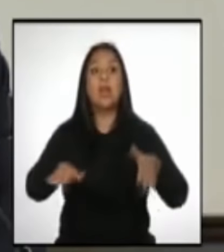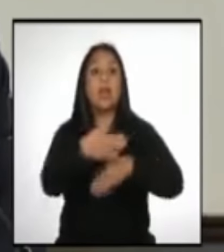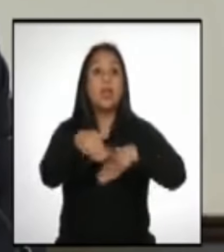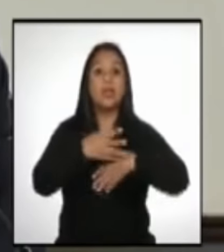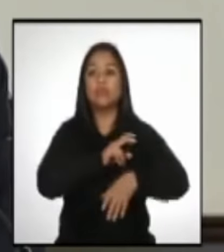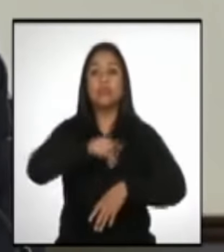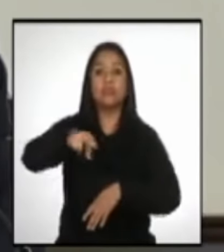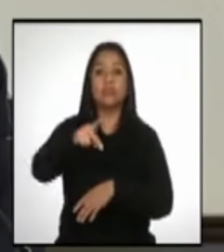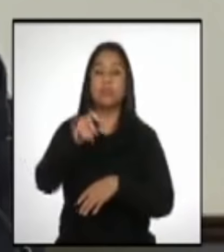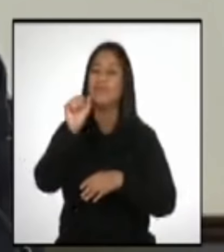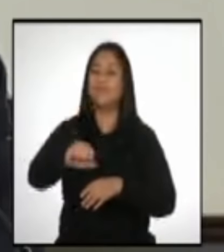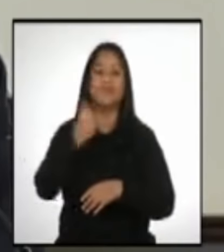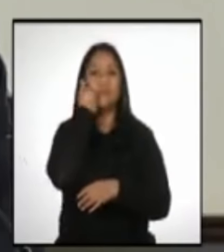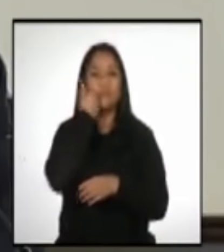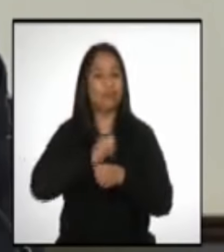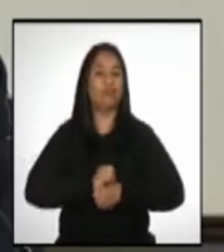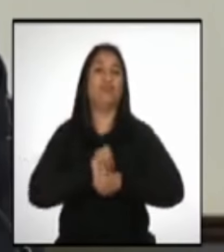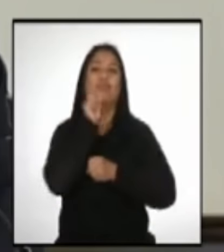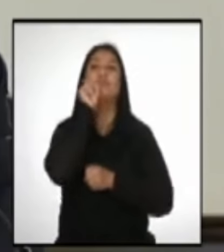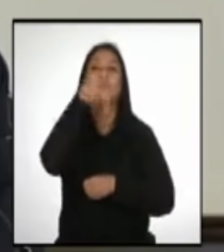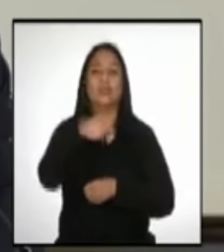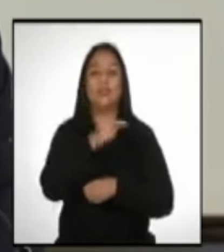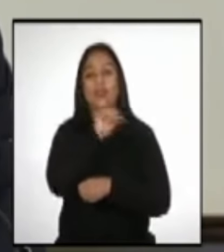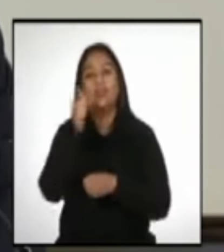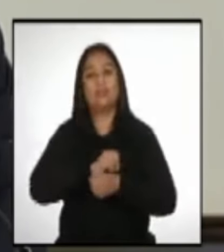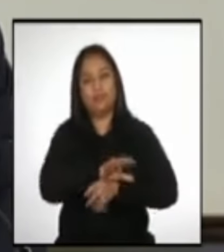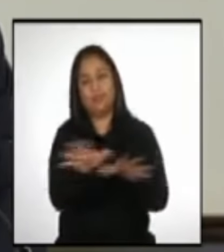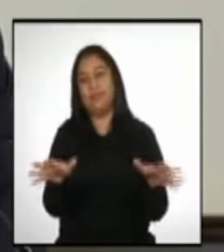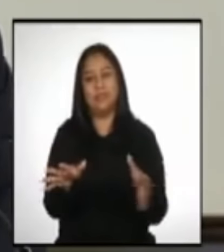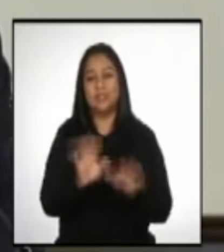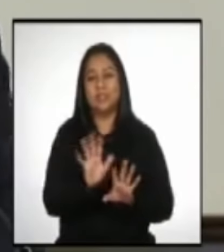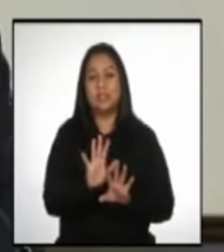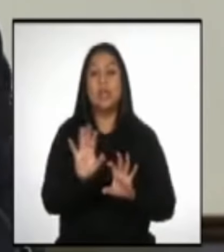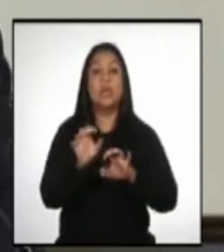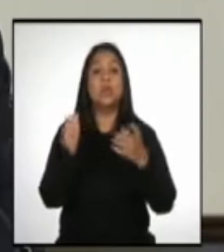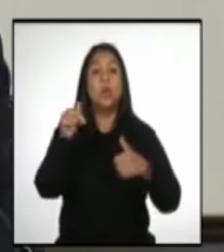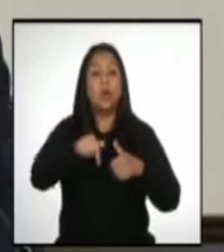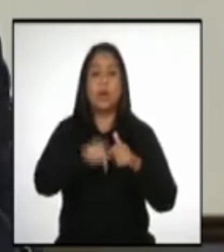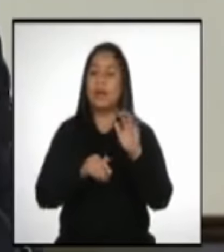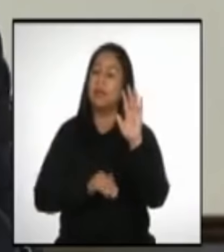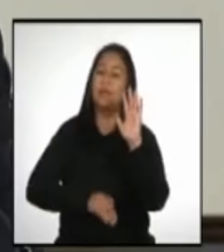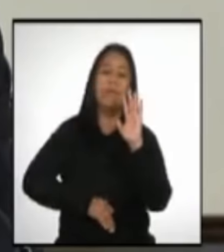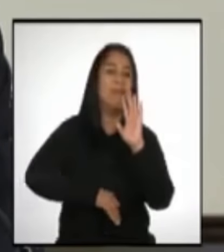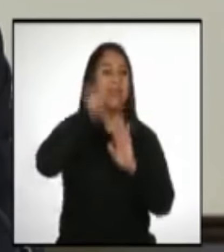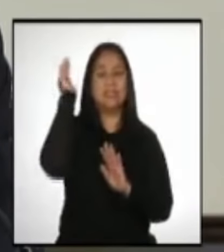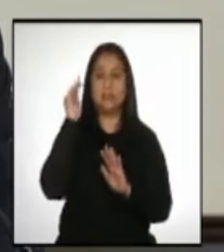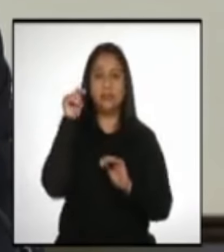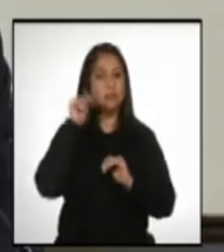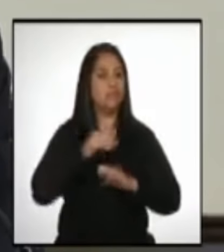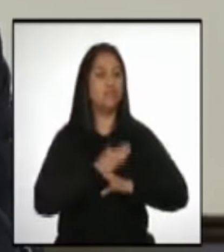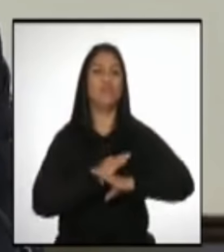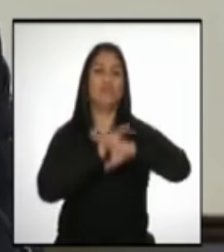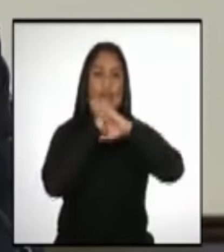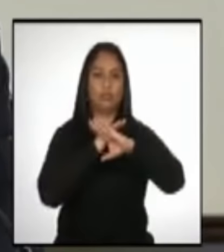embargo, es momento de aumentar el cierre del país para que